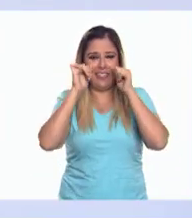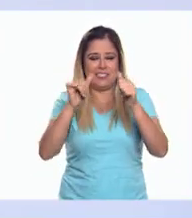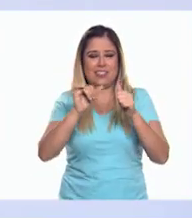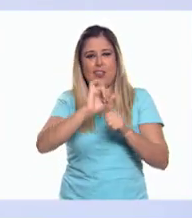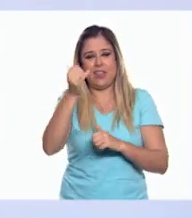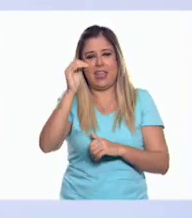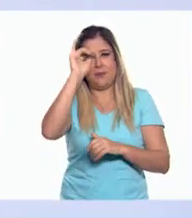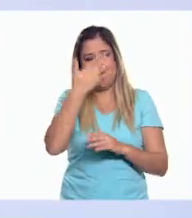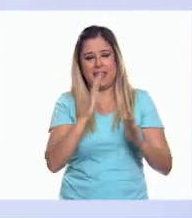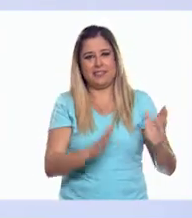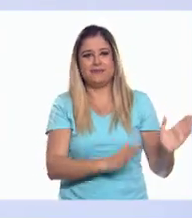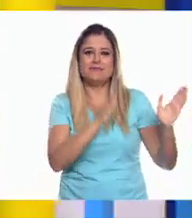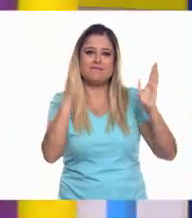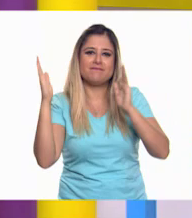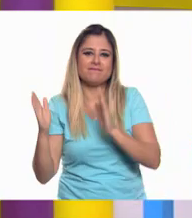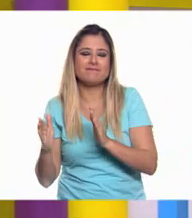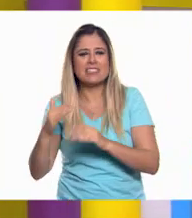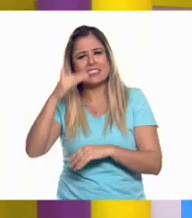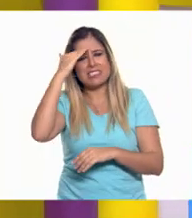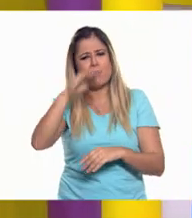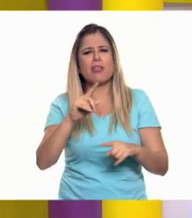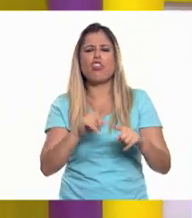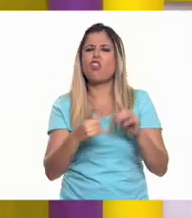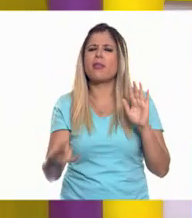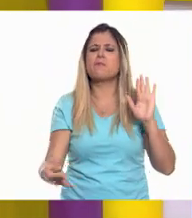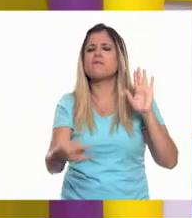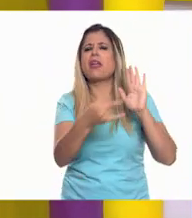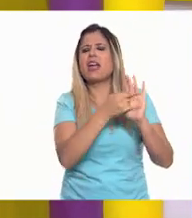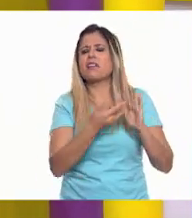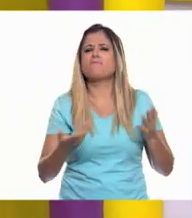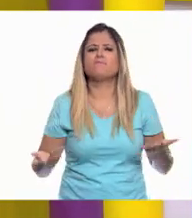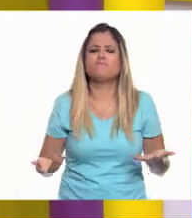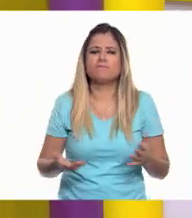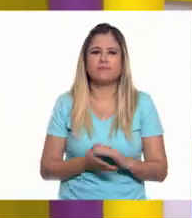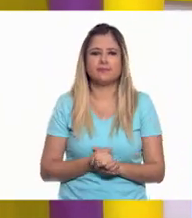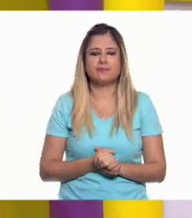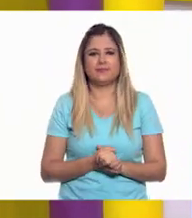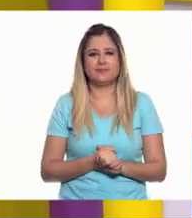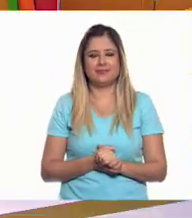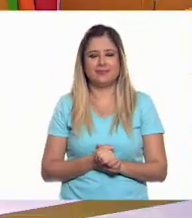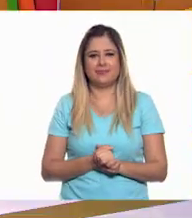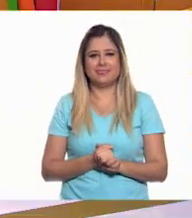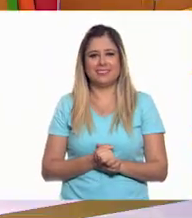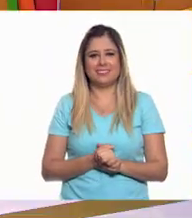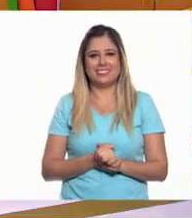siguiente imagen para saber dónde la vamos a pegar. ¿Qué tenemos aquí, Eric?